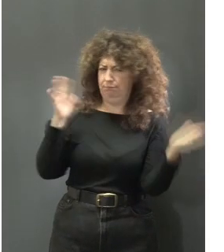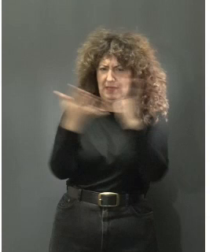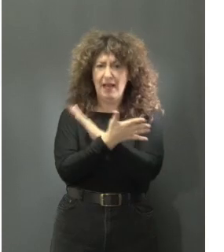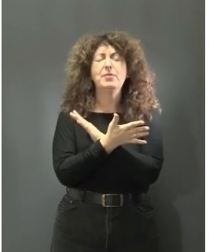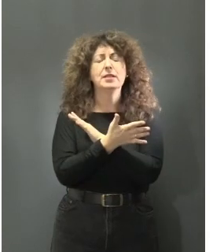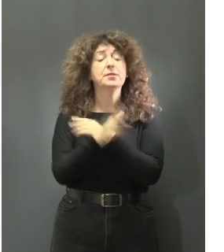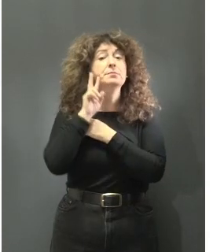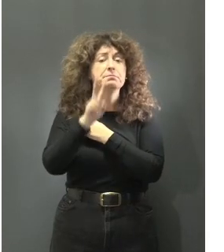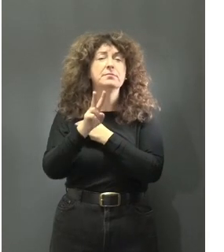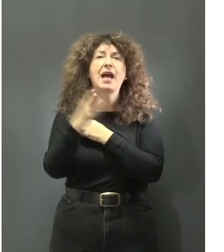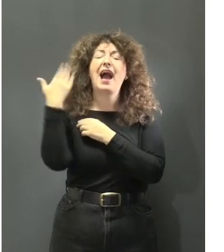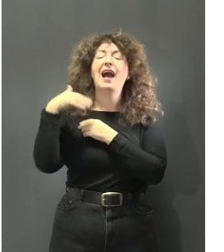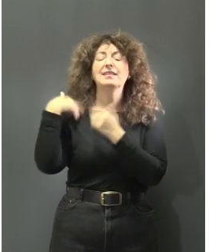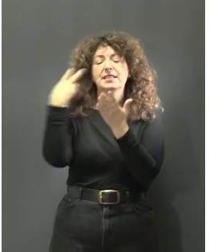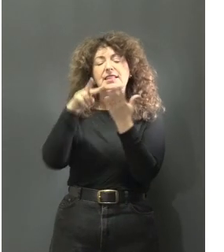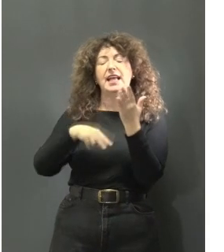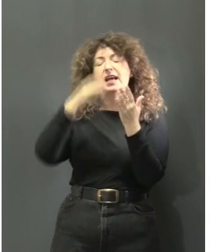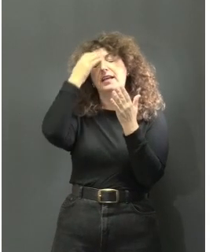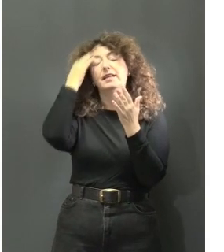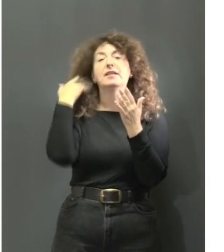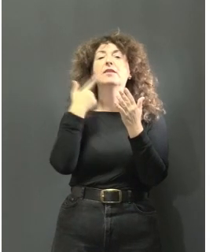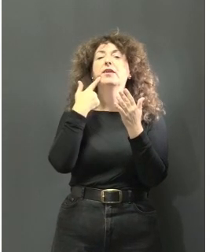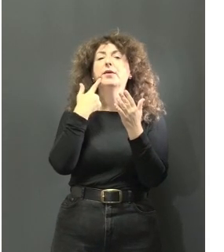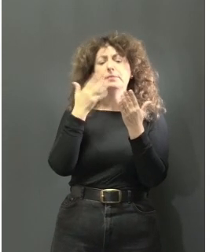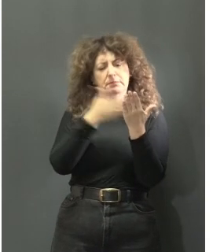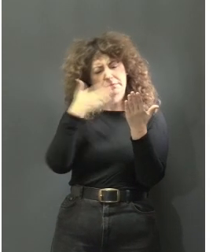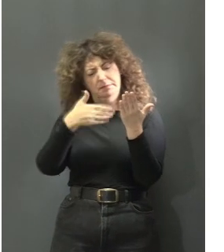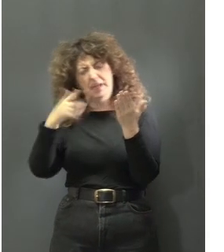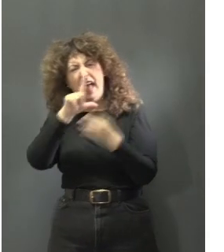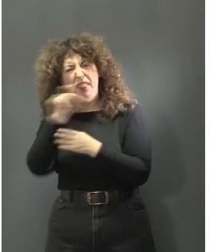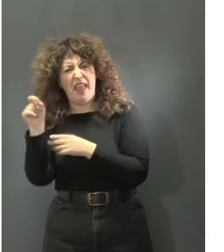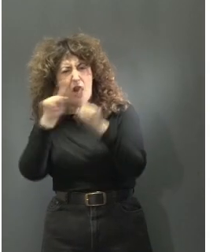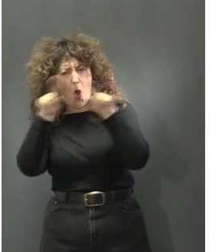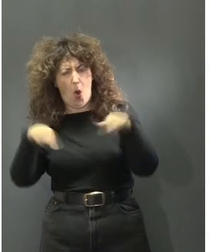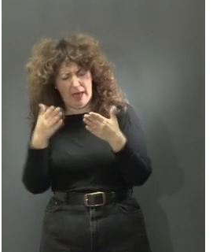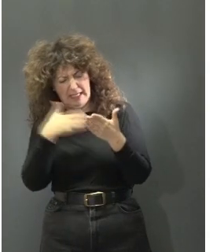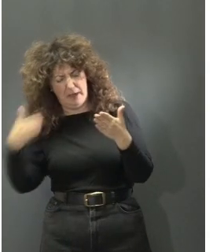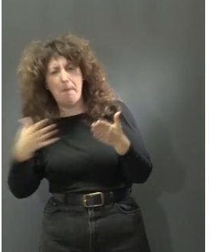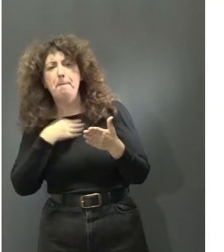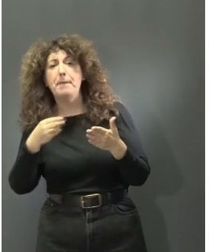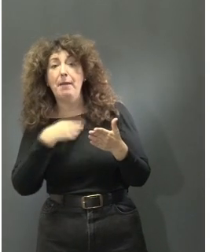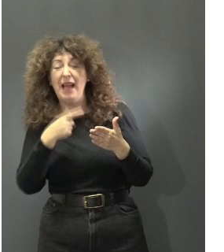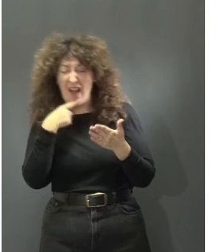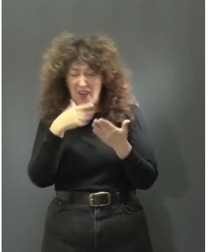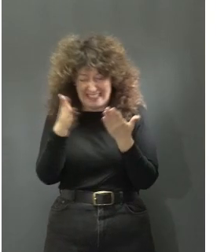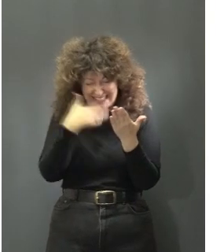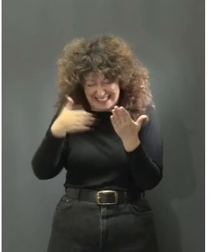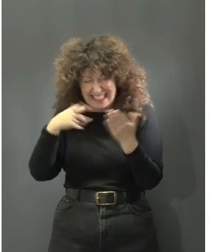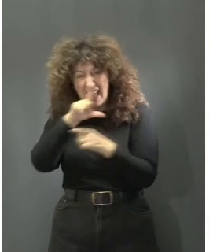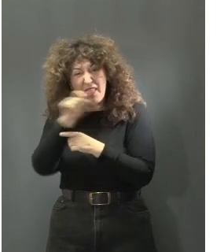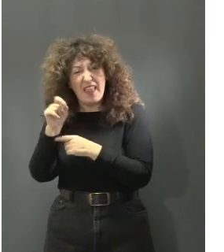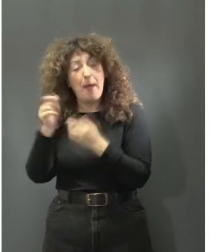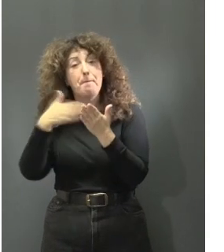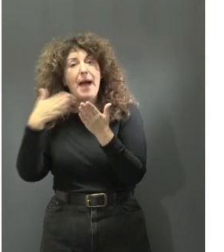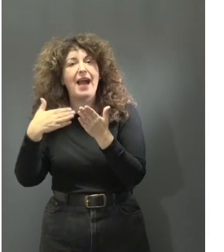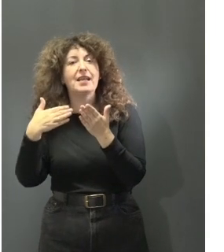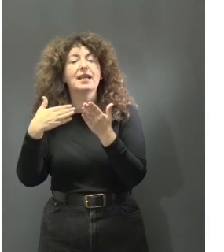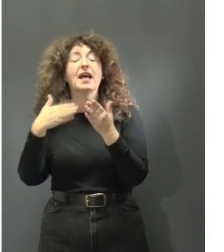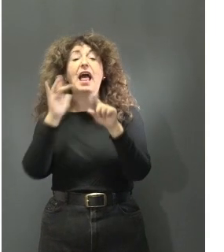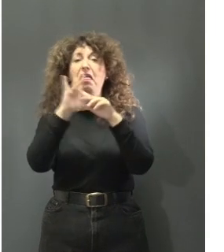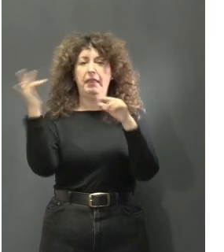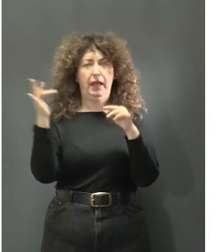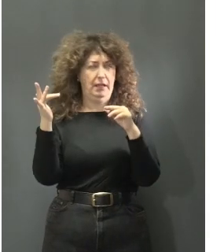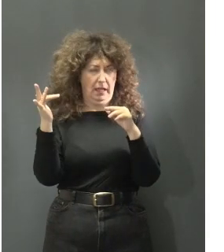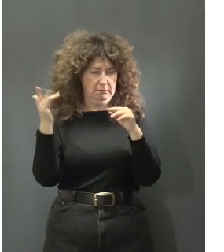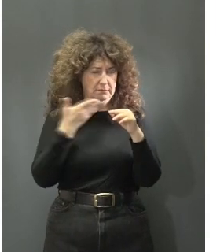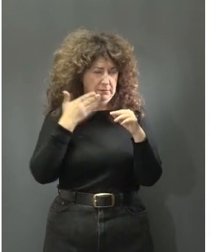importante. Antes podíamos leer a lo mejor un documento de 100 páginas en papel. Ahora un documento de 100 páginas digital te cuesta mucho